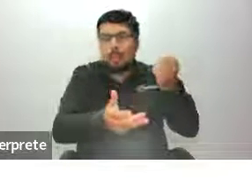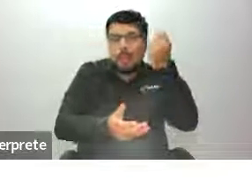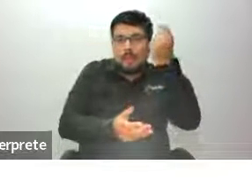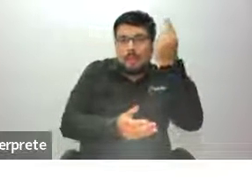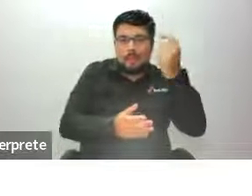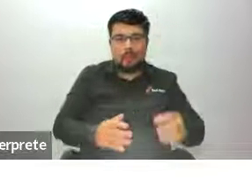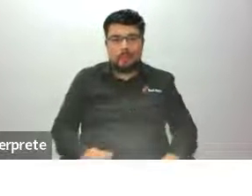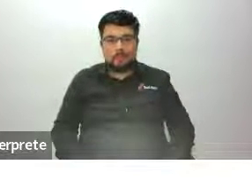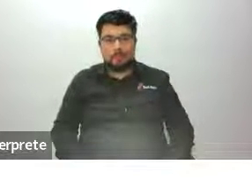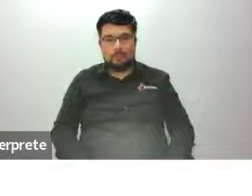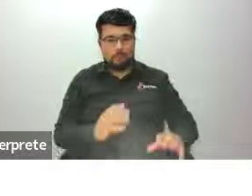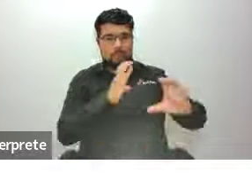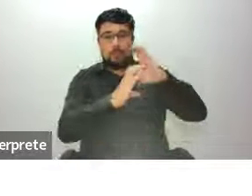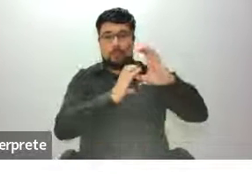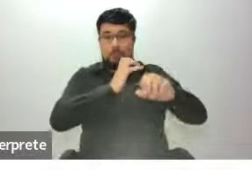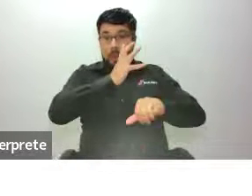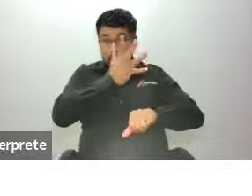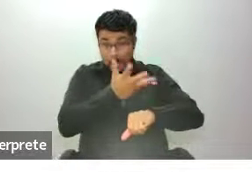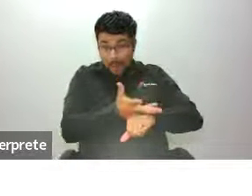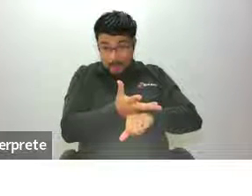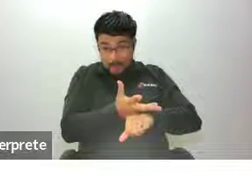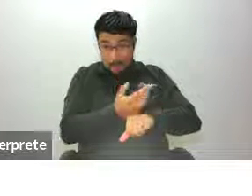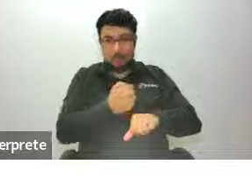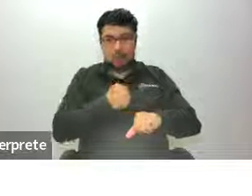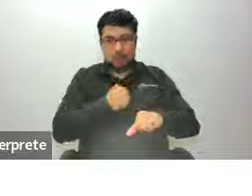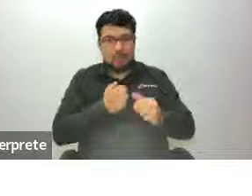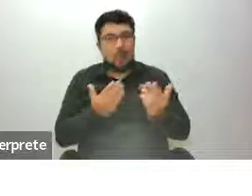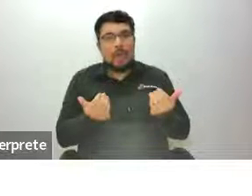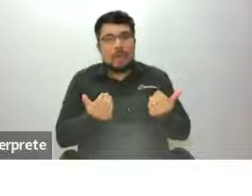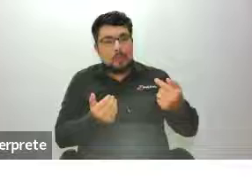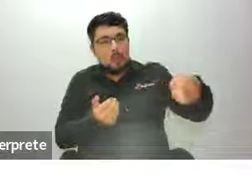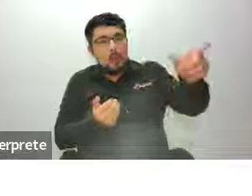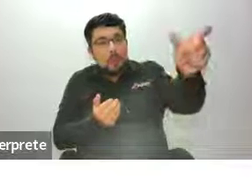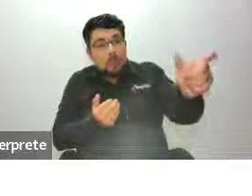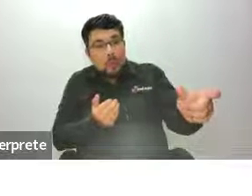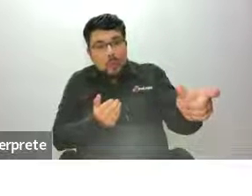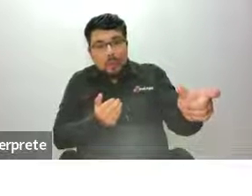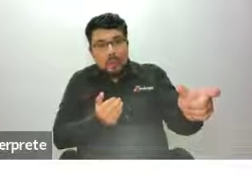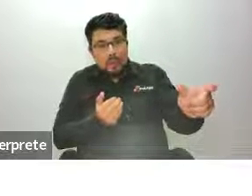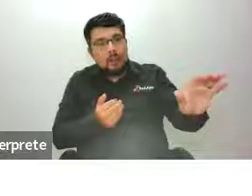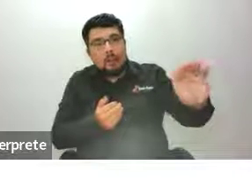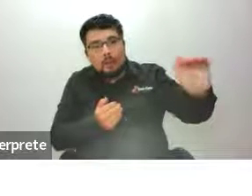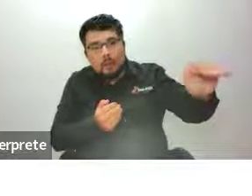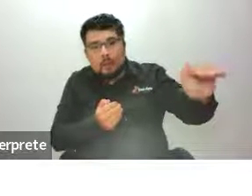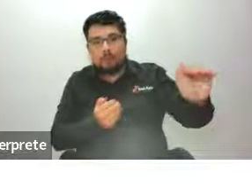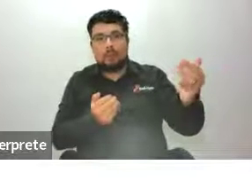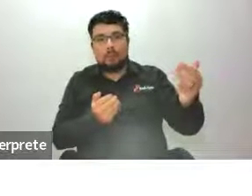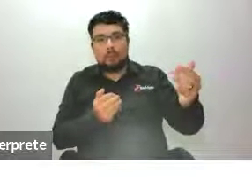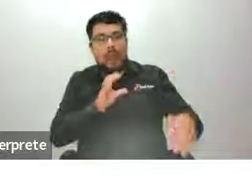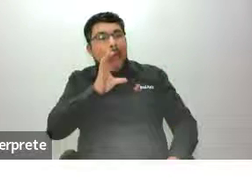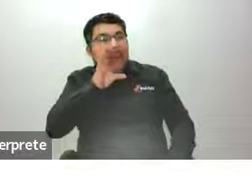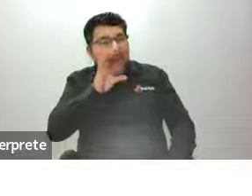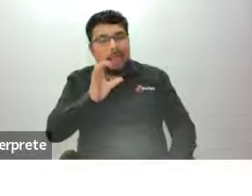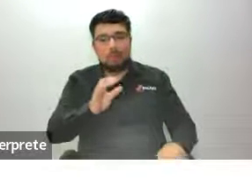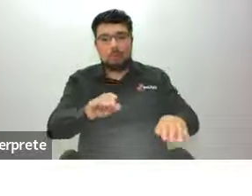comunicación, entonces yo necesito afectar a otro. Por ejemplo, gritar o golpear la